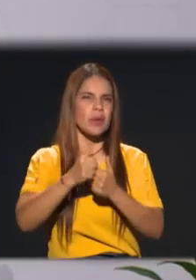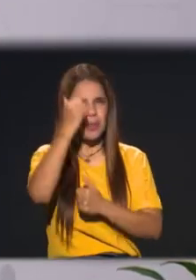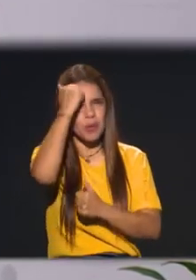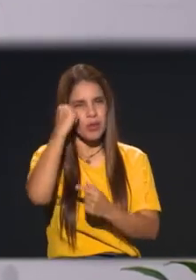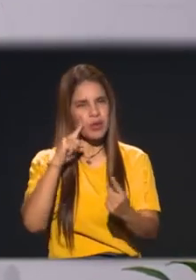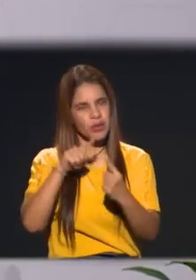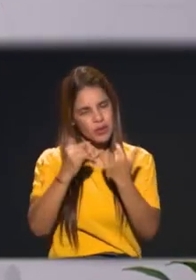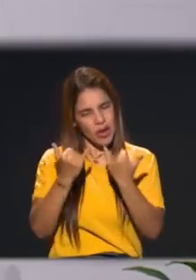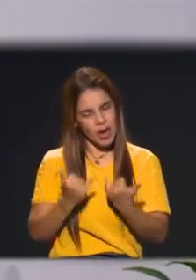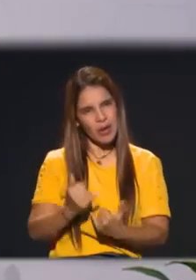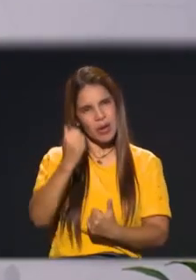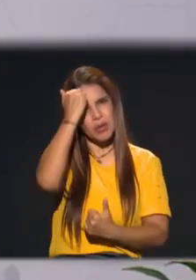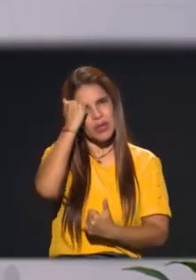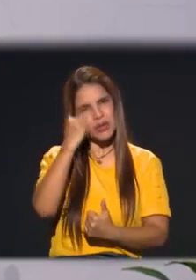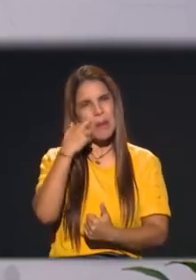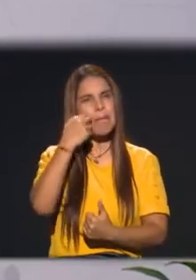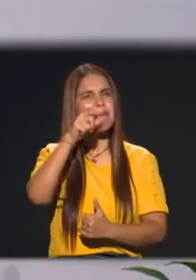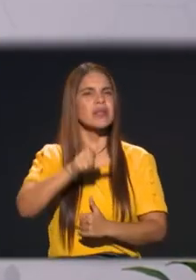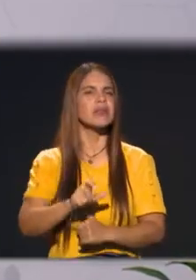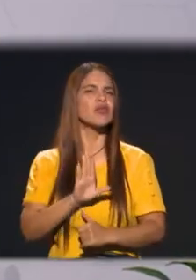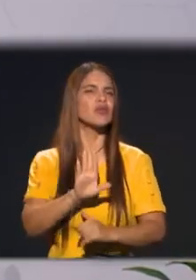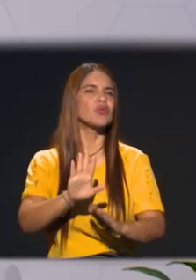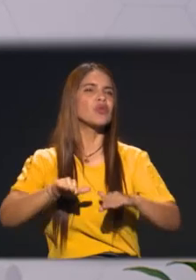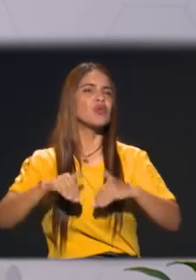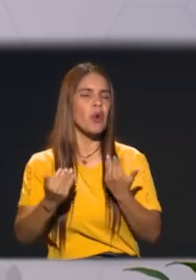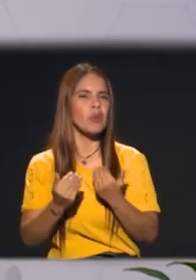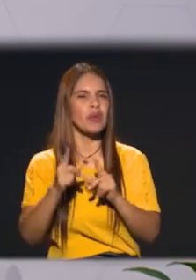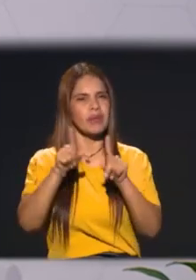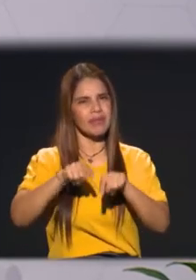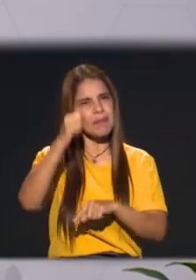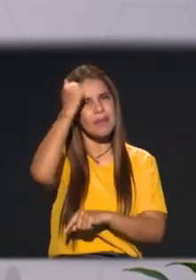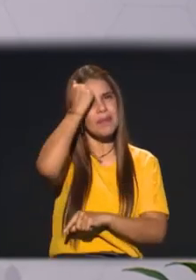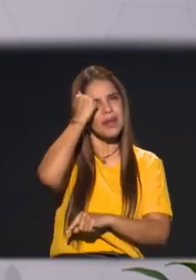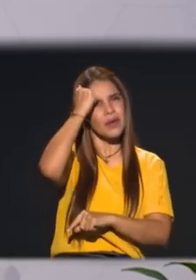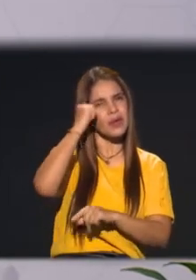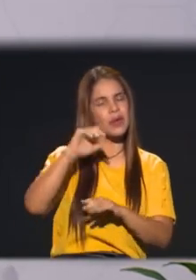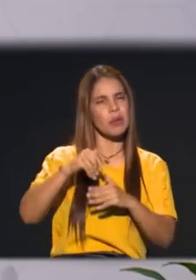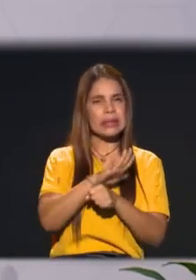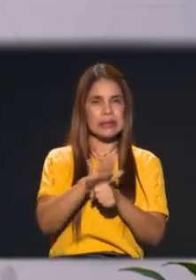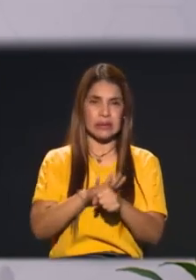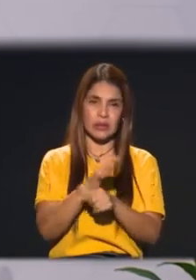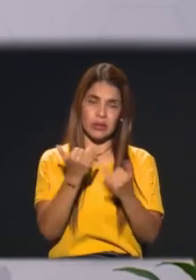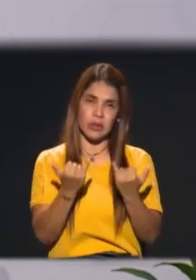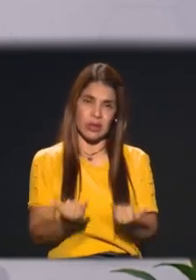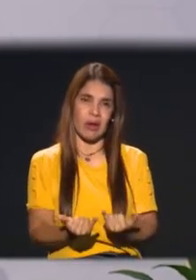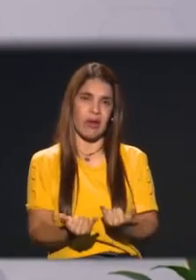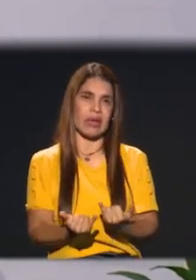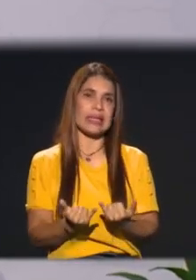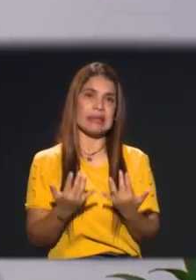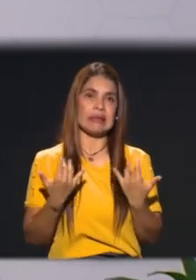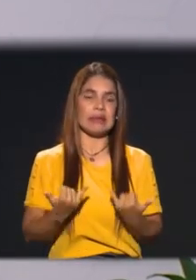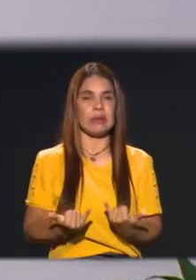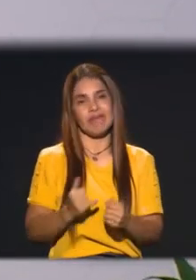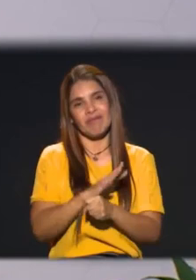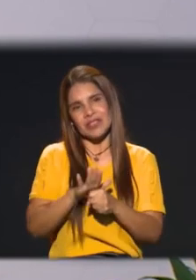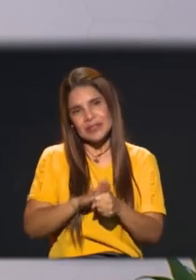este momento, tanto desde lo humano, pero también desde lo pedagógico, en esta situación, en esta crisis que, digamos,